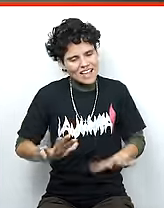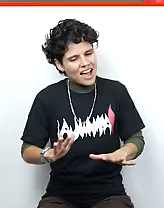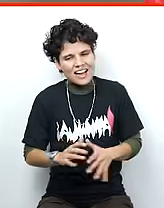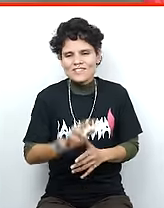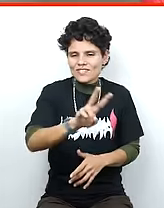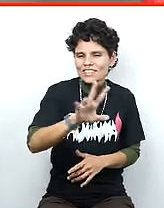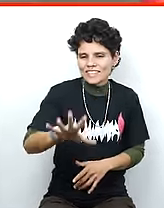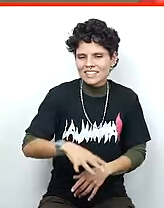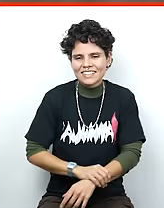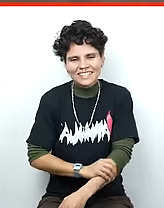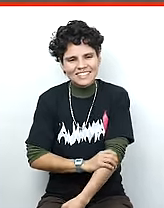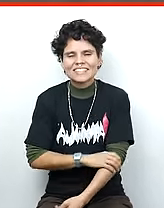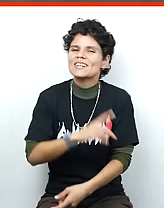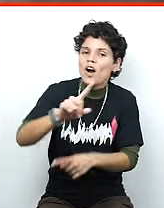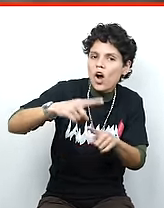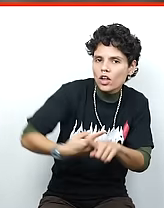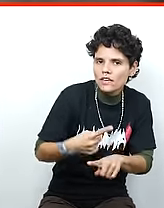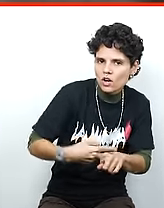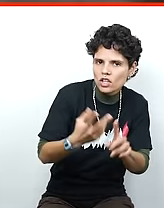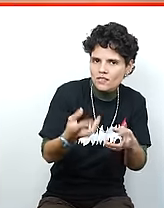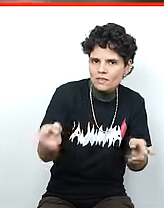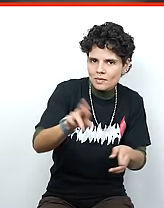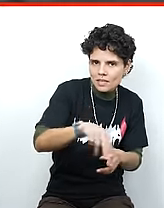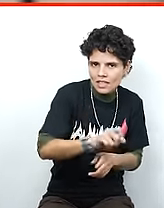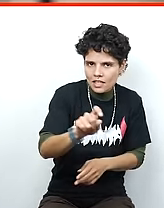Pues no. ¿Qué edad tenías, hermano? 25. ¡Ah!